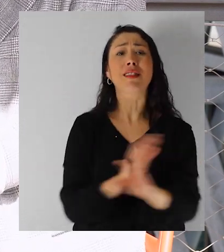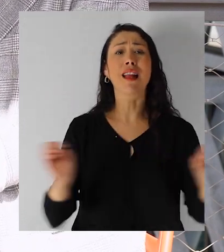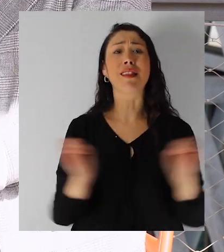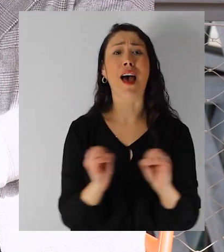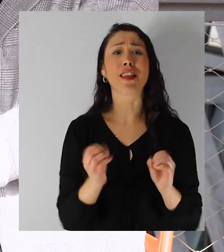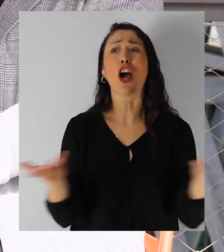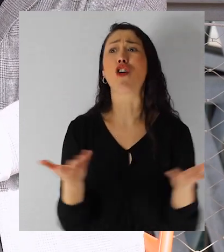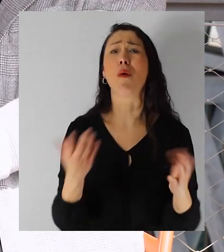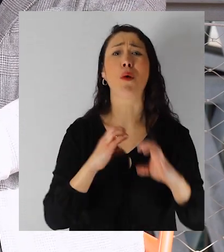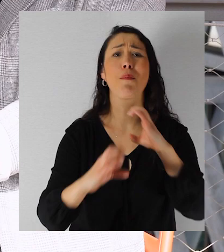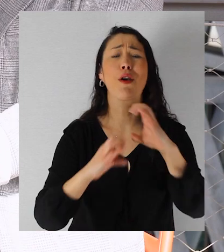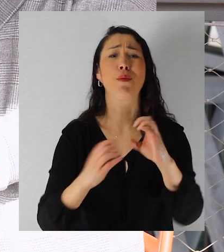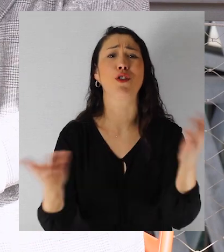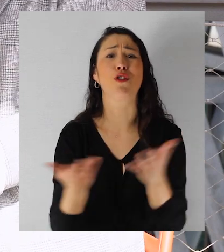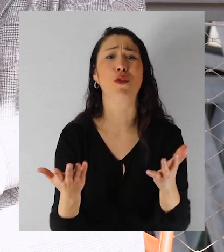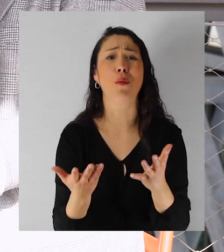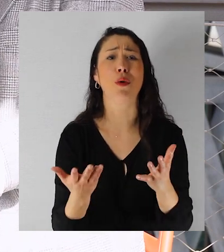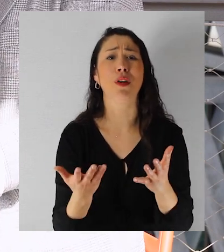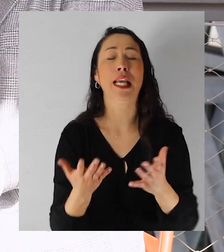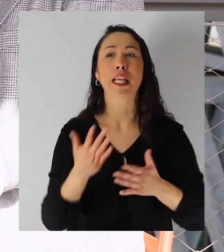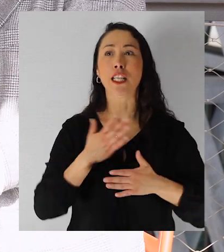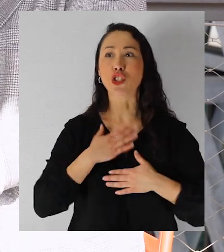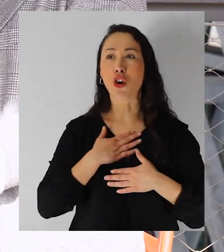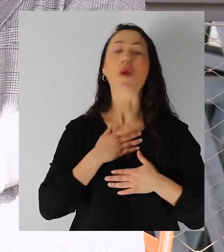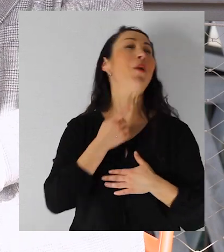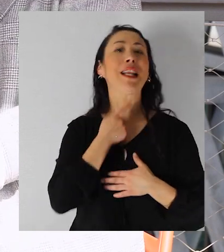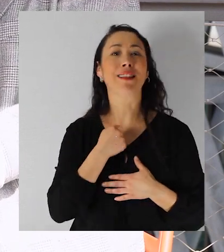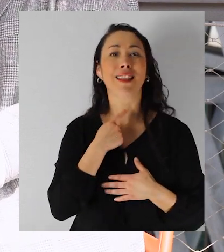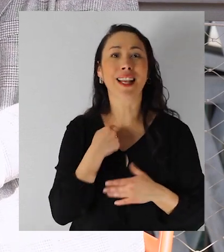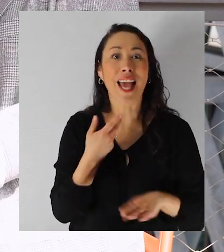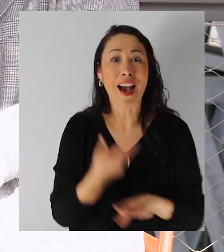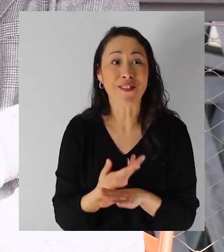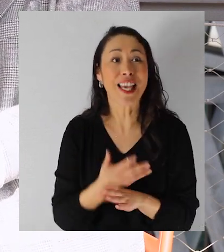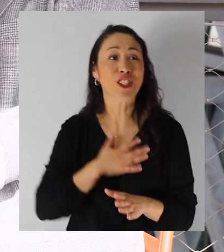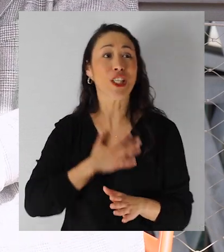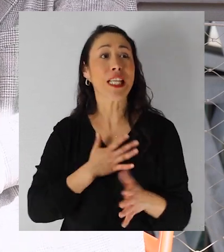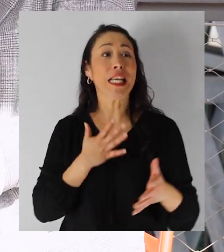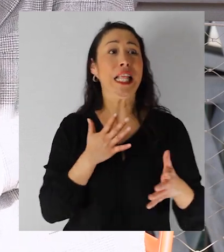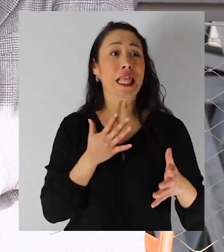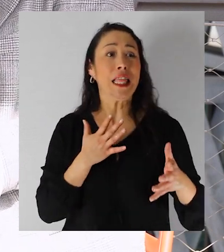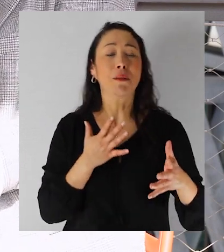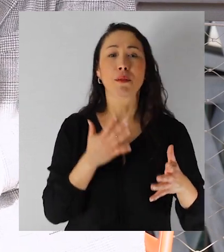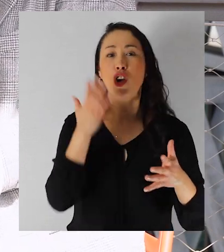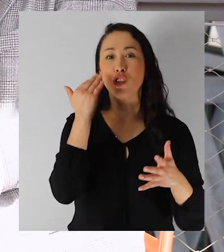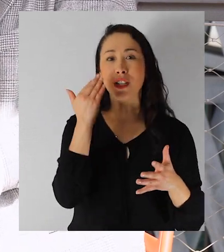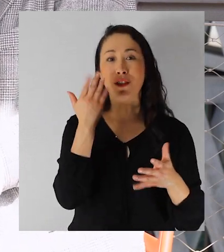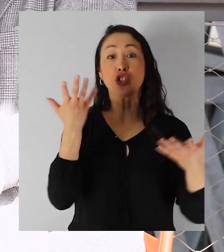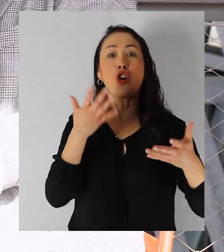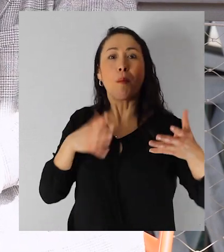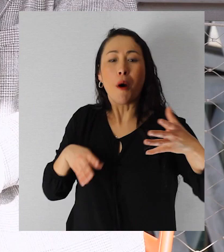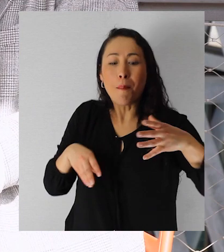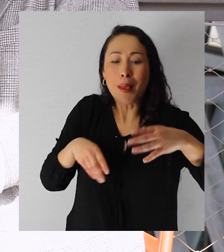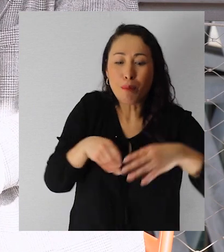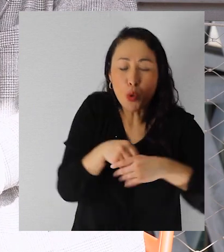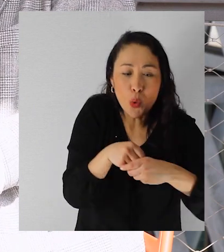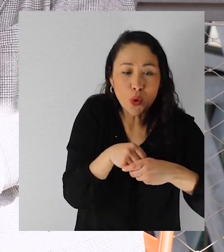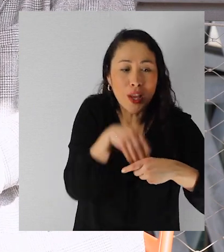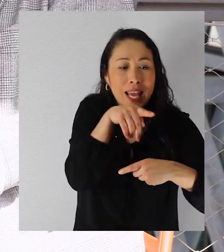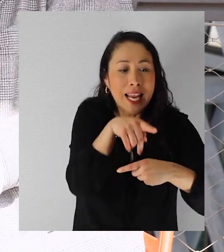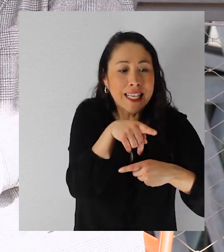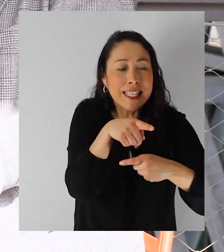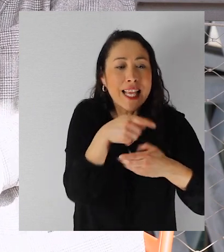¿cómo? Y uno tenía la mejor de las intenciones, pero no sabías. Entonces, ¿cómo me involucro en ese